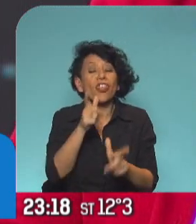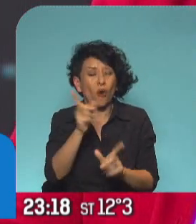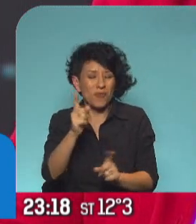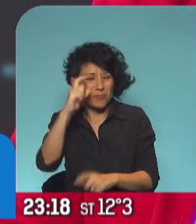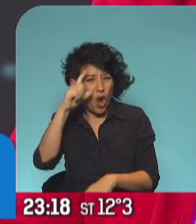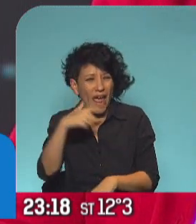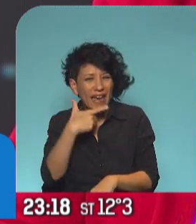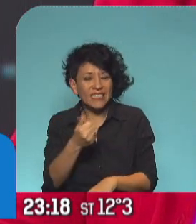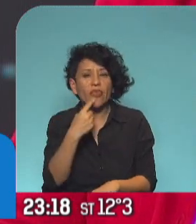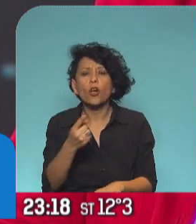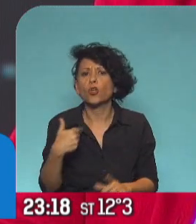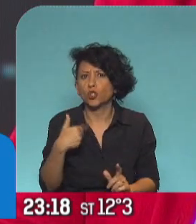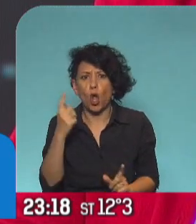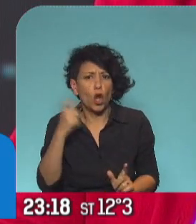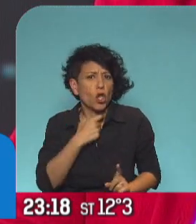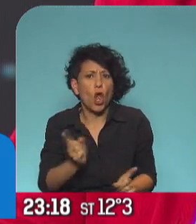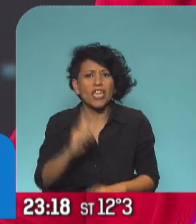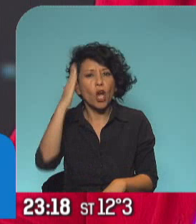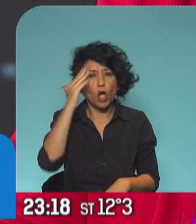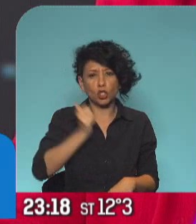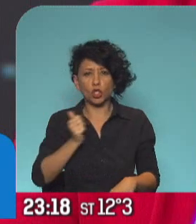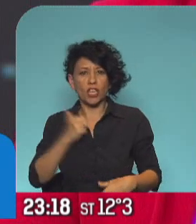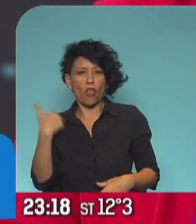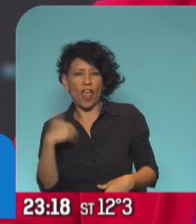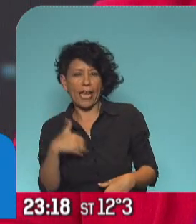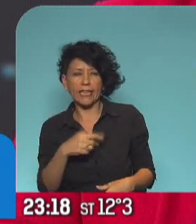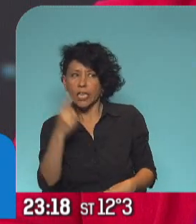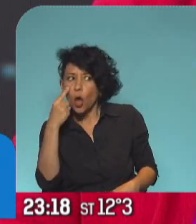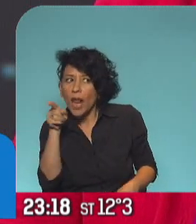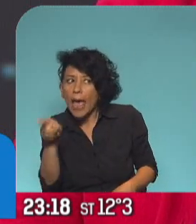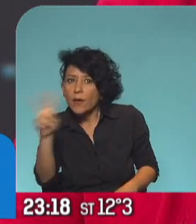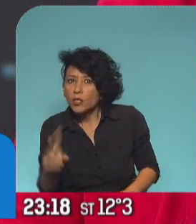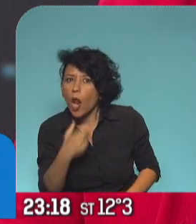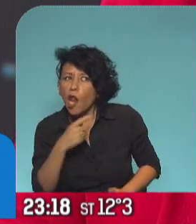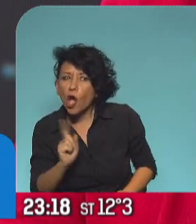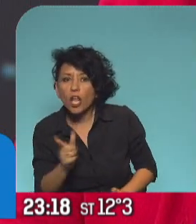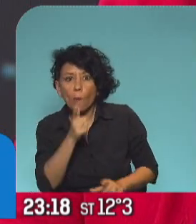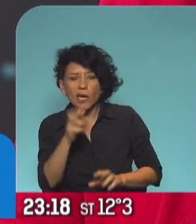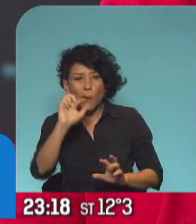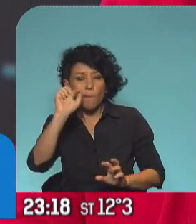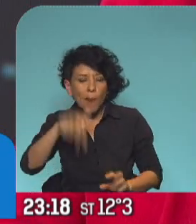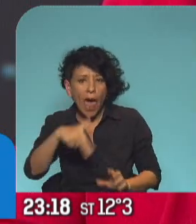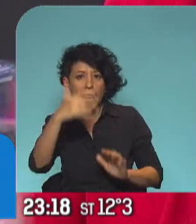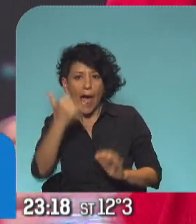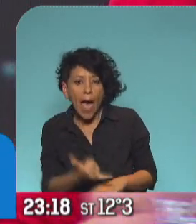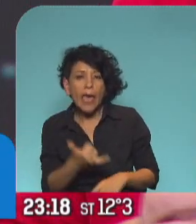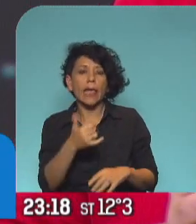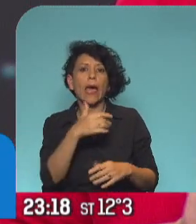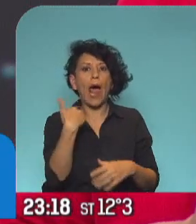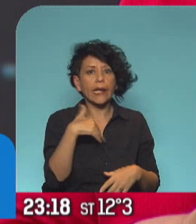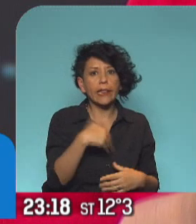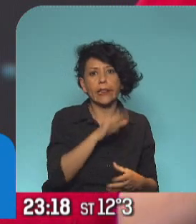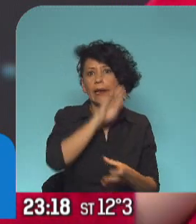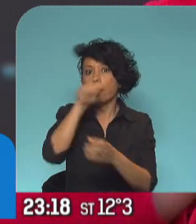que no quiere ver ningún soldado, como si hubiera un plan donde Argentina podría ser parte de una posible intervención multilateral, no